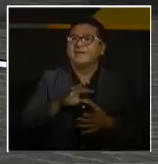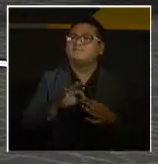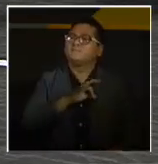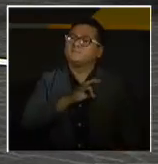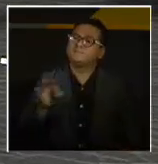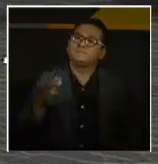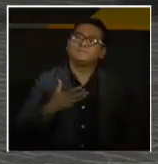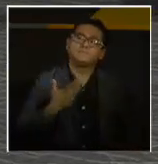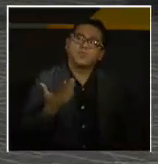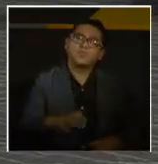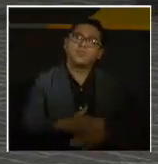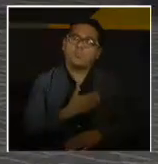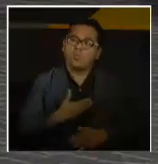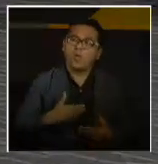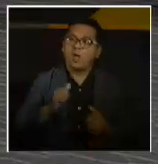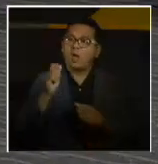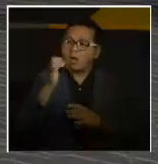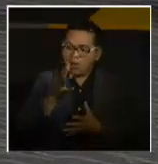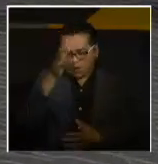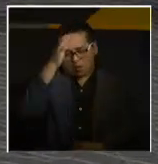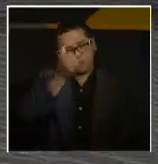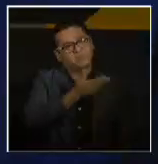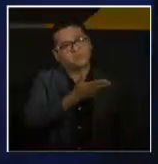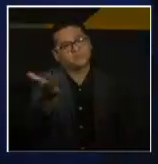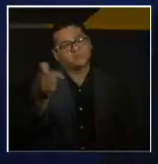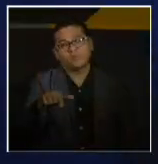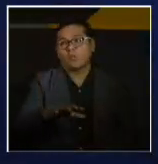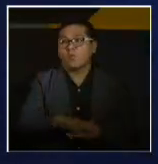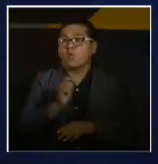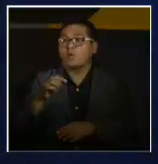podamos tener un presupuesto aprobado por ustedes